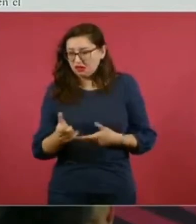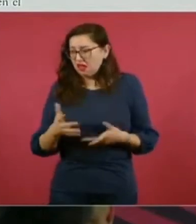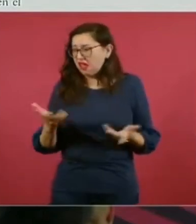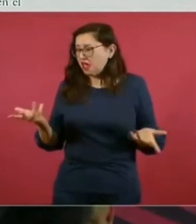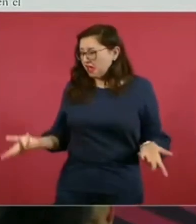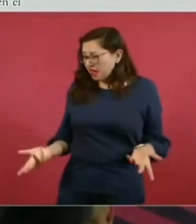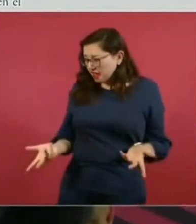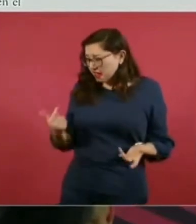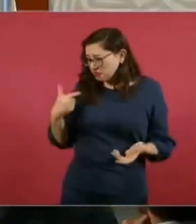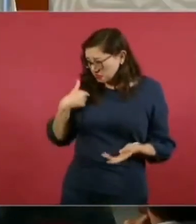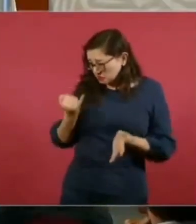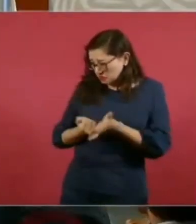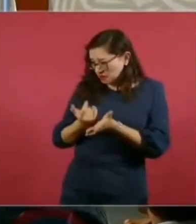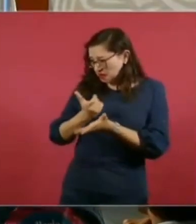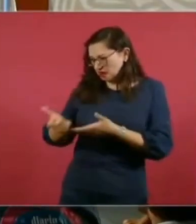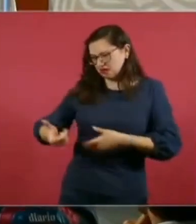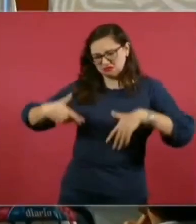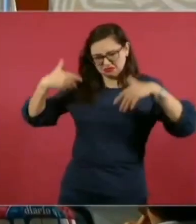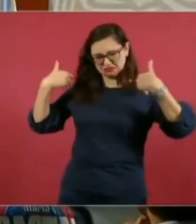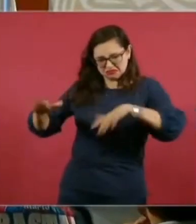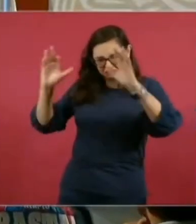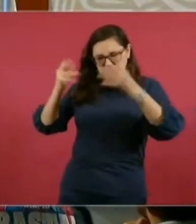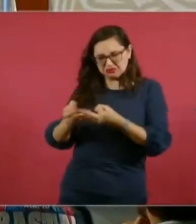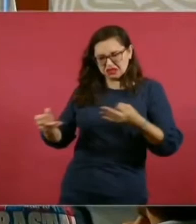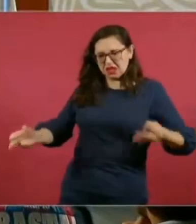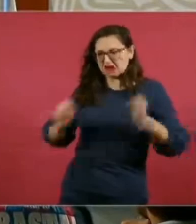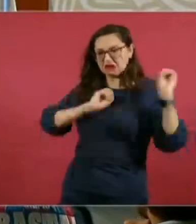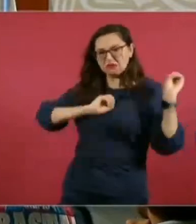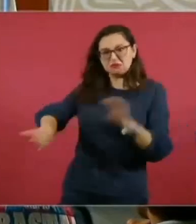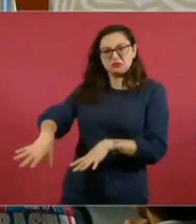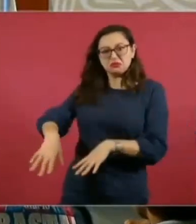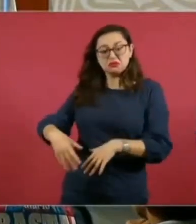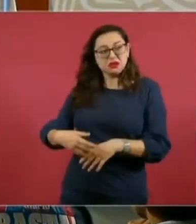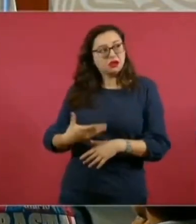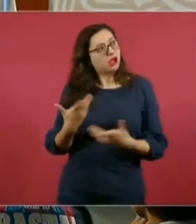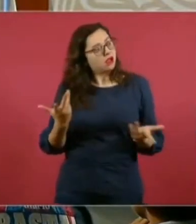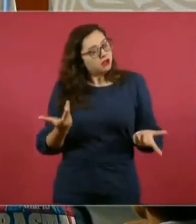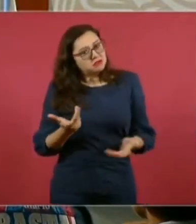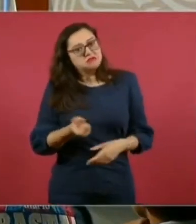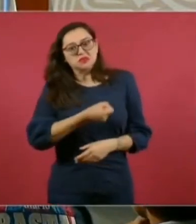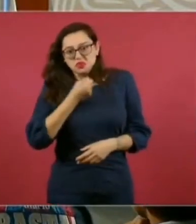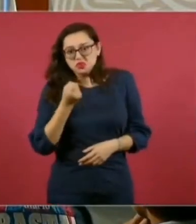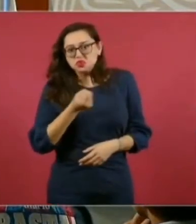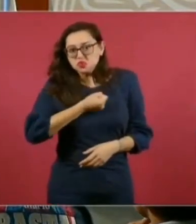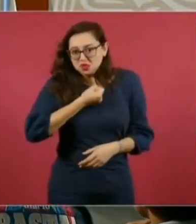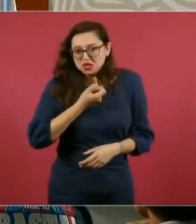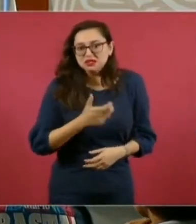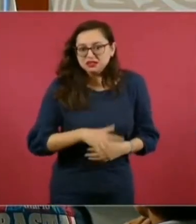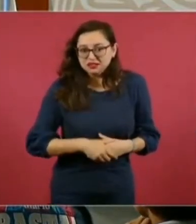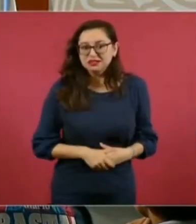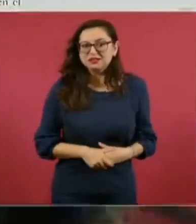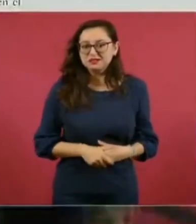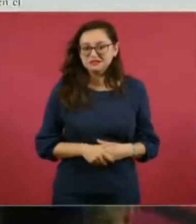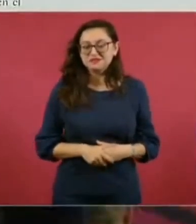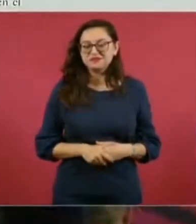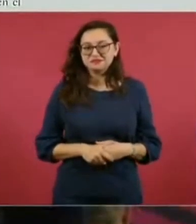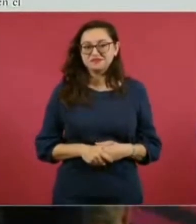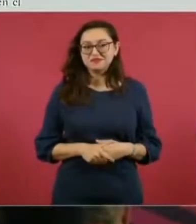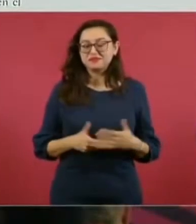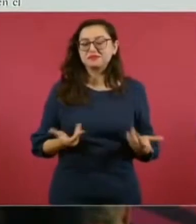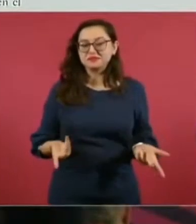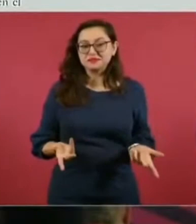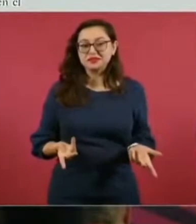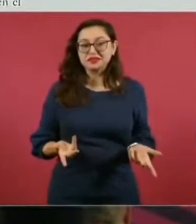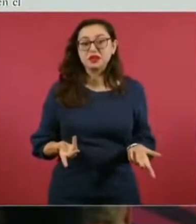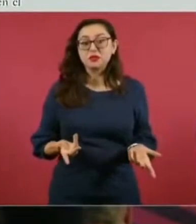títulos de concesión, que además se usaron para la especulación financiera,